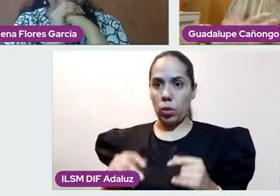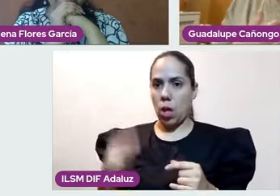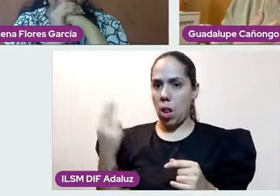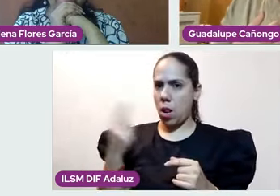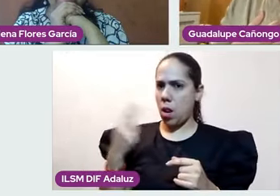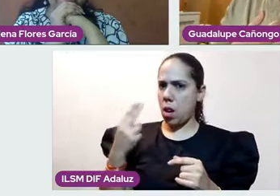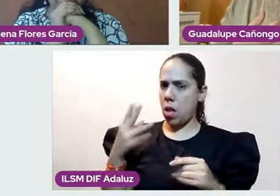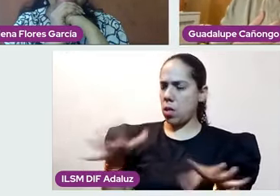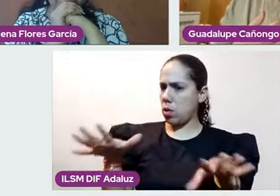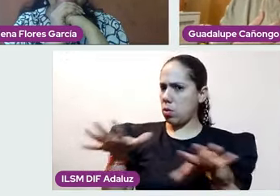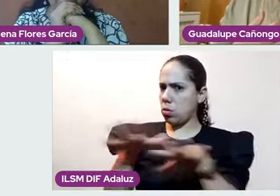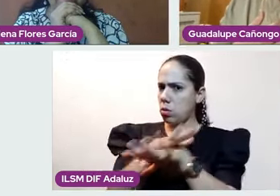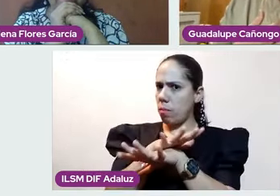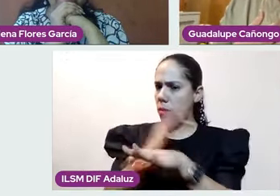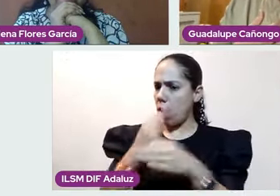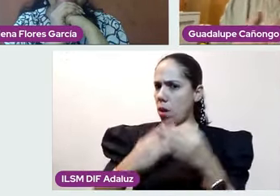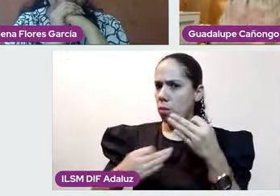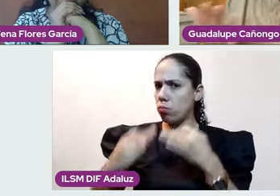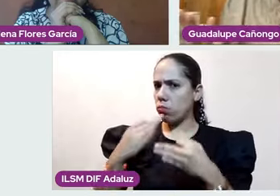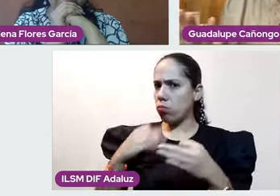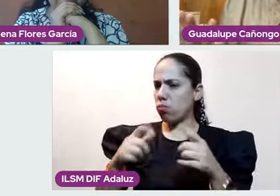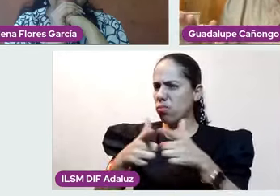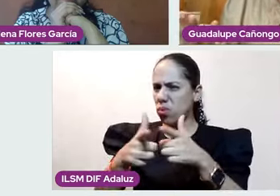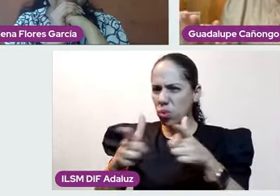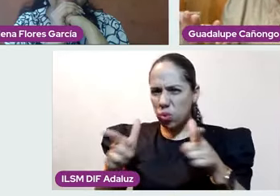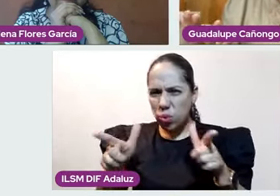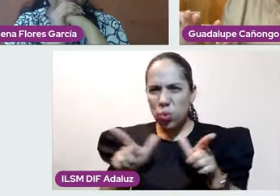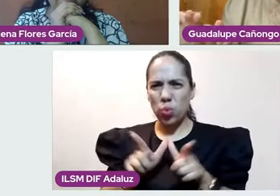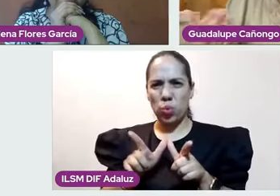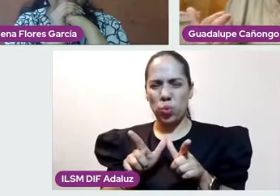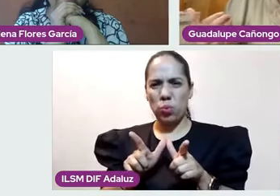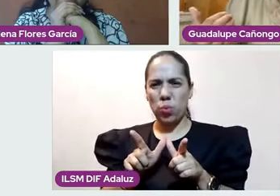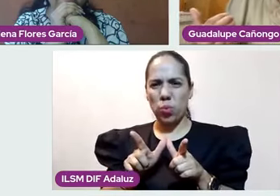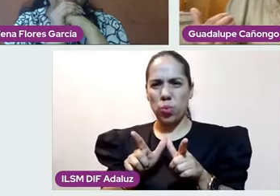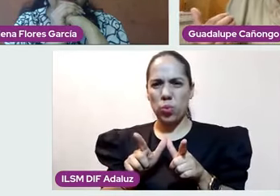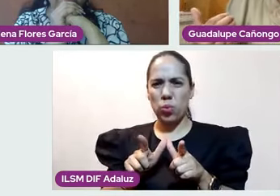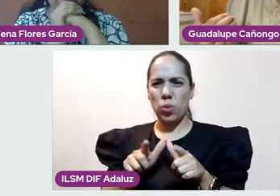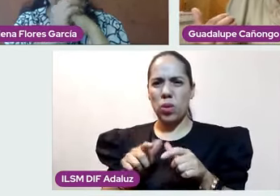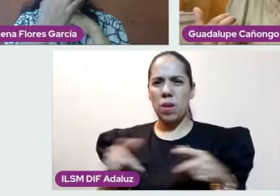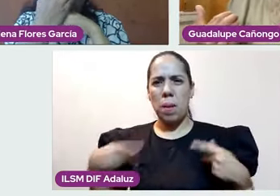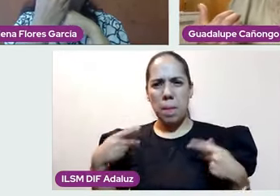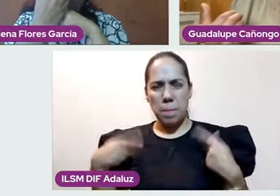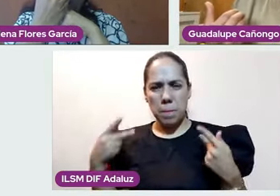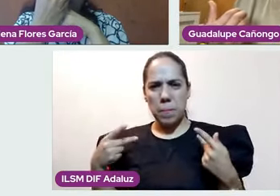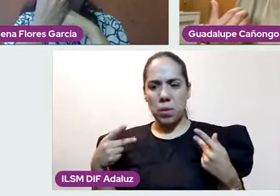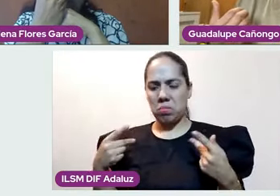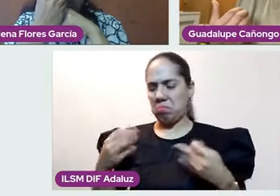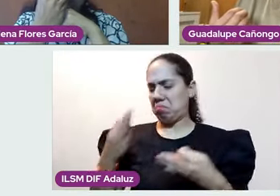poblacionales, de decir, a ver, todos tenemos limitaciones y todas,